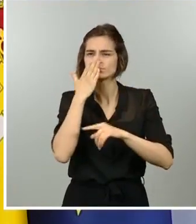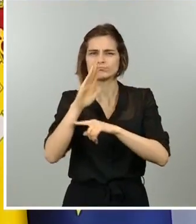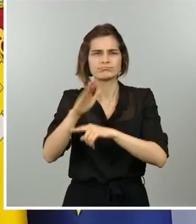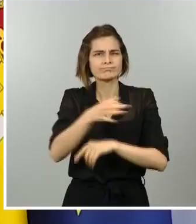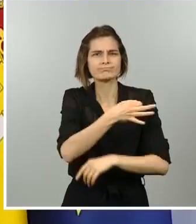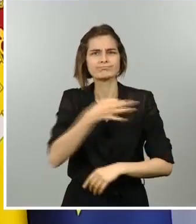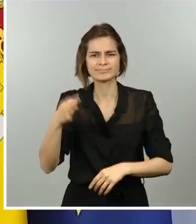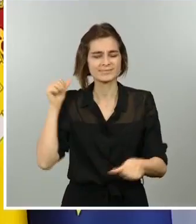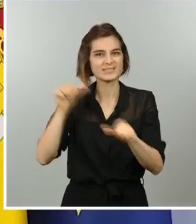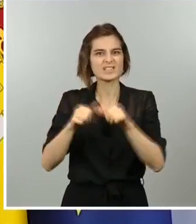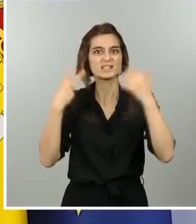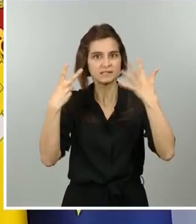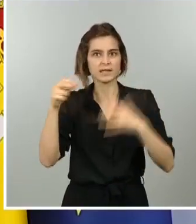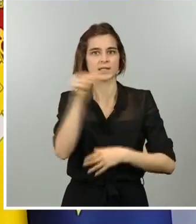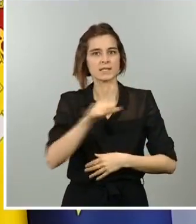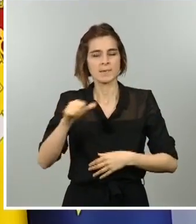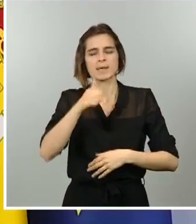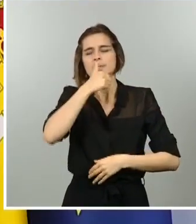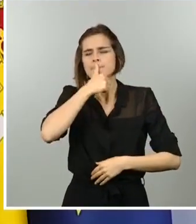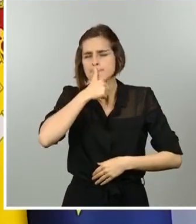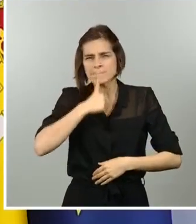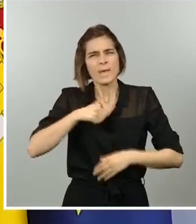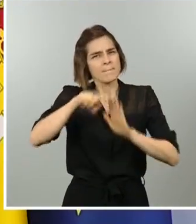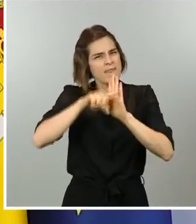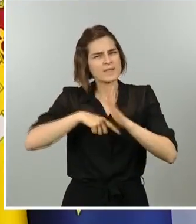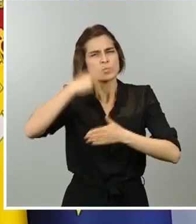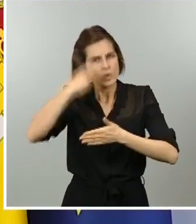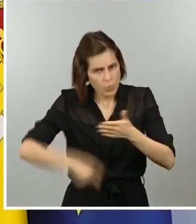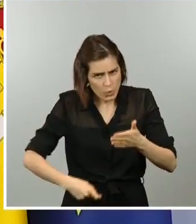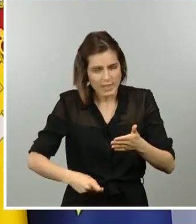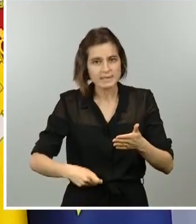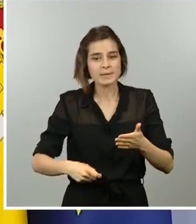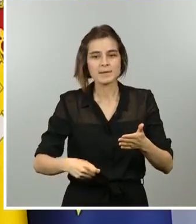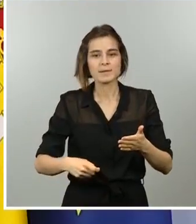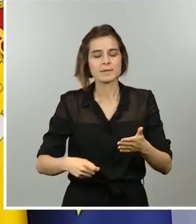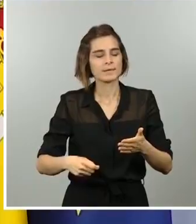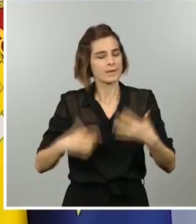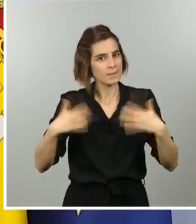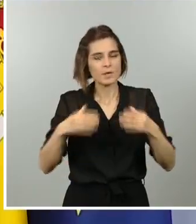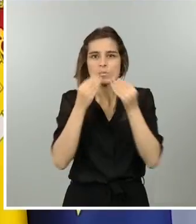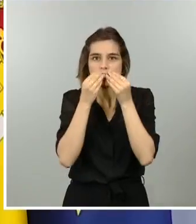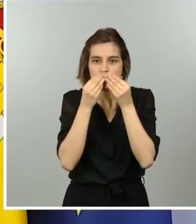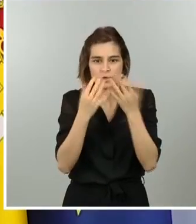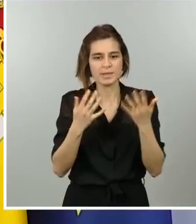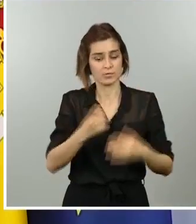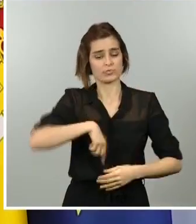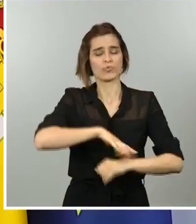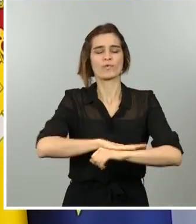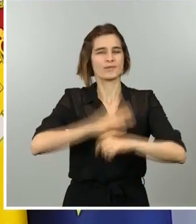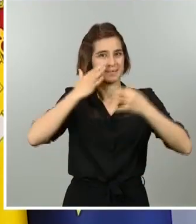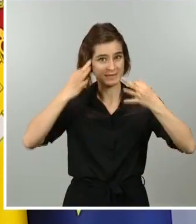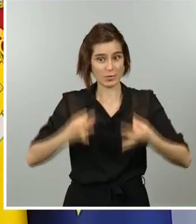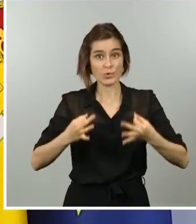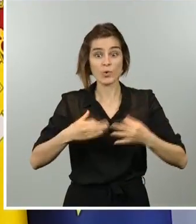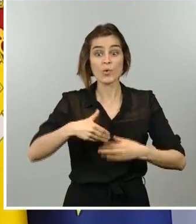seguro, manifestando la convicción del Gobierno que con esa misma ejemplaridad los españoles van a dar cumplimiento a estas medidas que vamos dictando